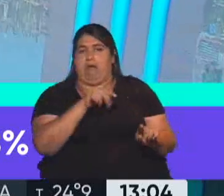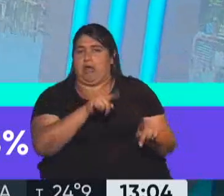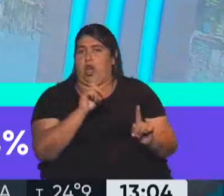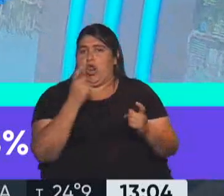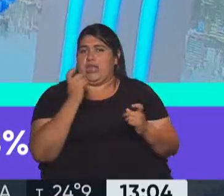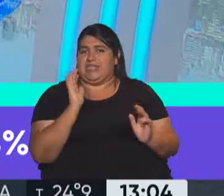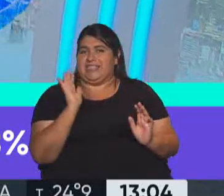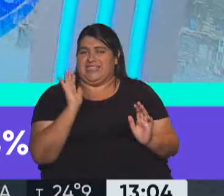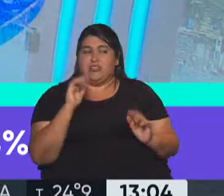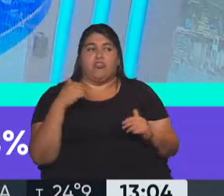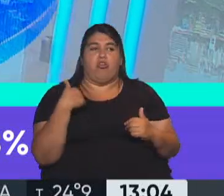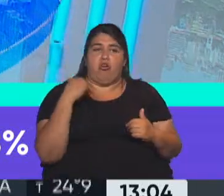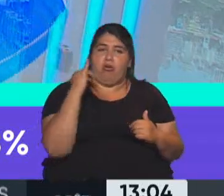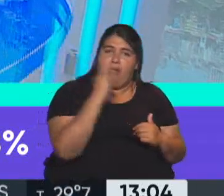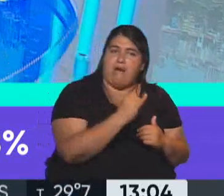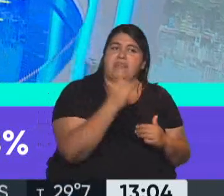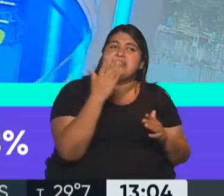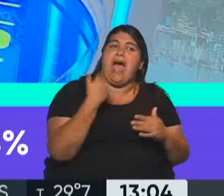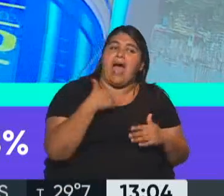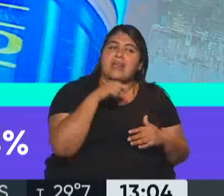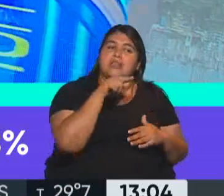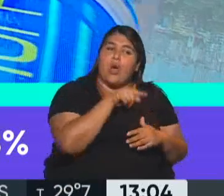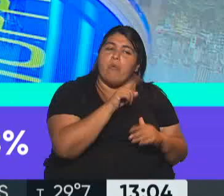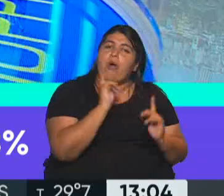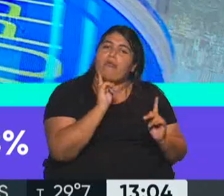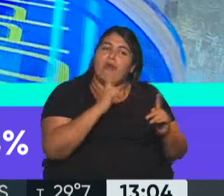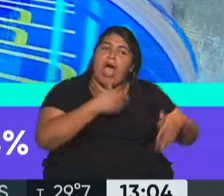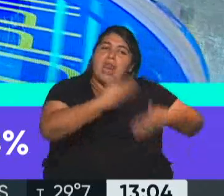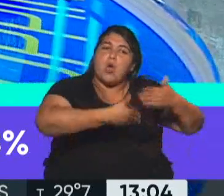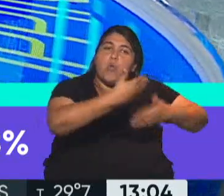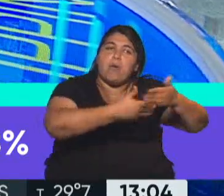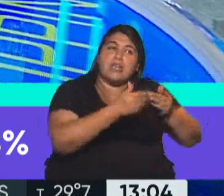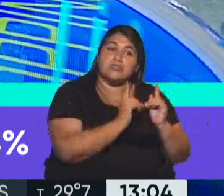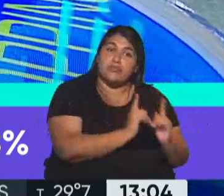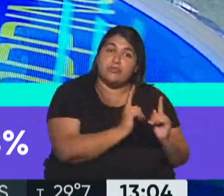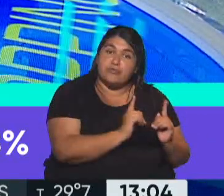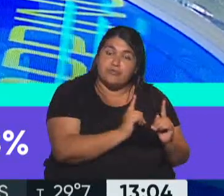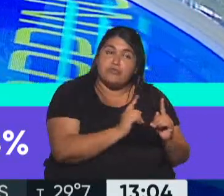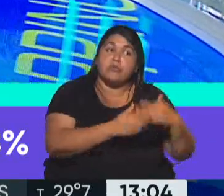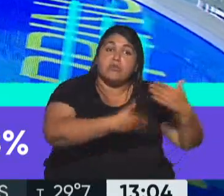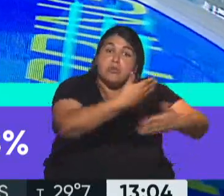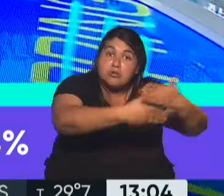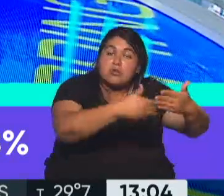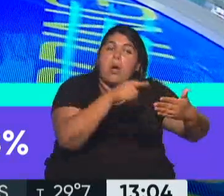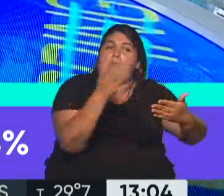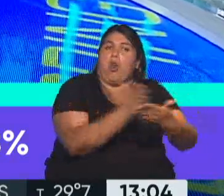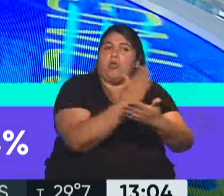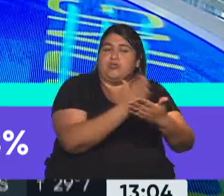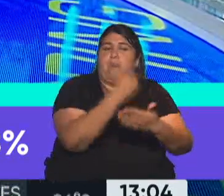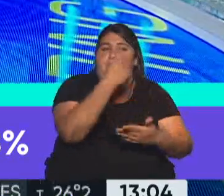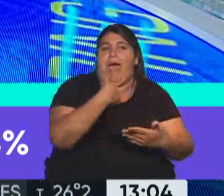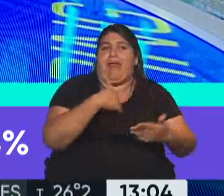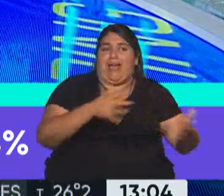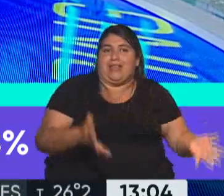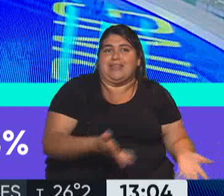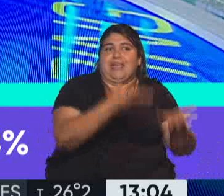diciendo Argentina. Necesitamos mantener este nivel de recuperación de la demanda, este nivel de recuperación de la producción para que Argentina